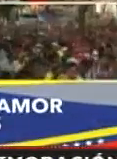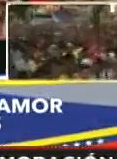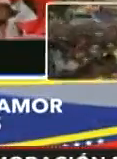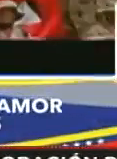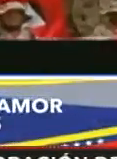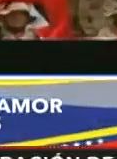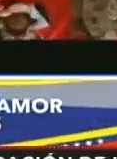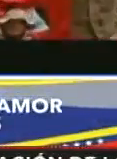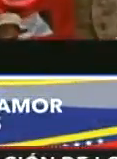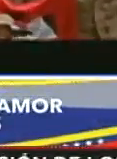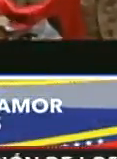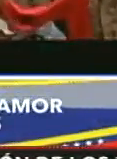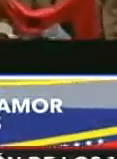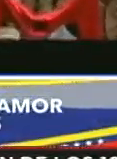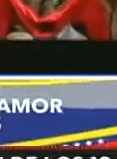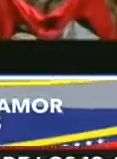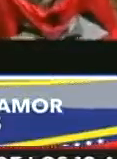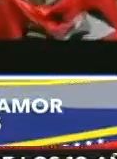de